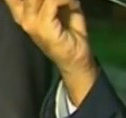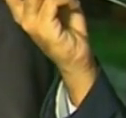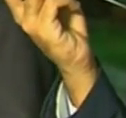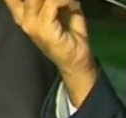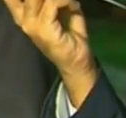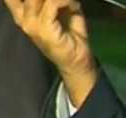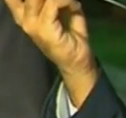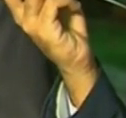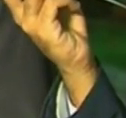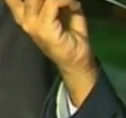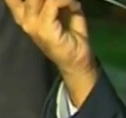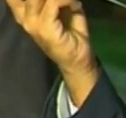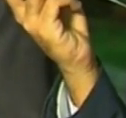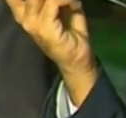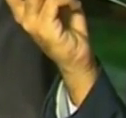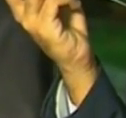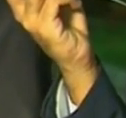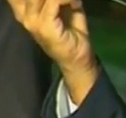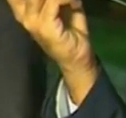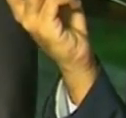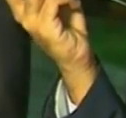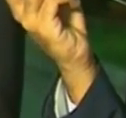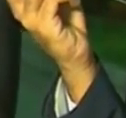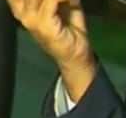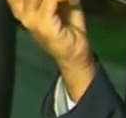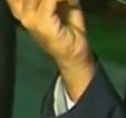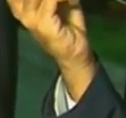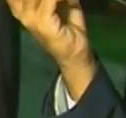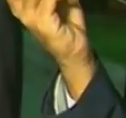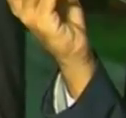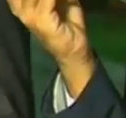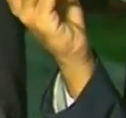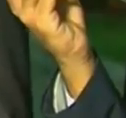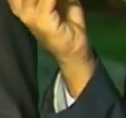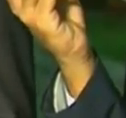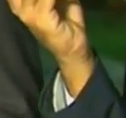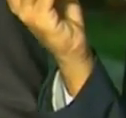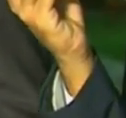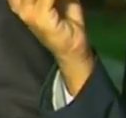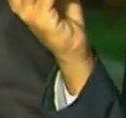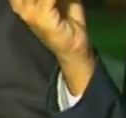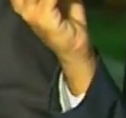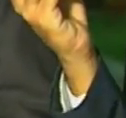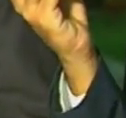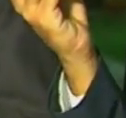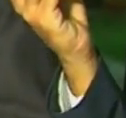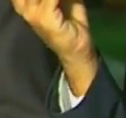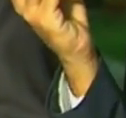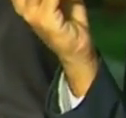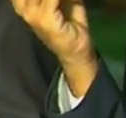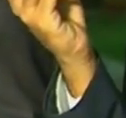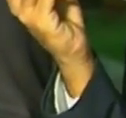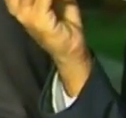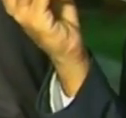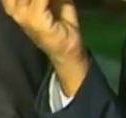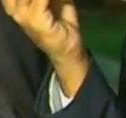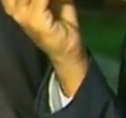esa ley, establecido un organismo rector, un órgano rector. Primero establecemos las mesas de precios